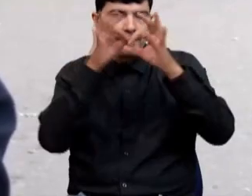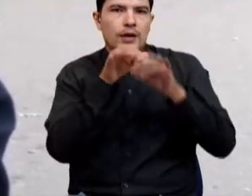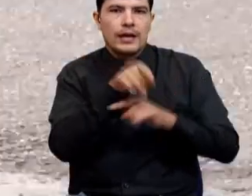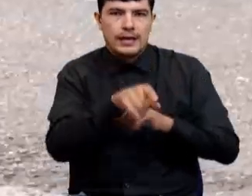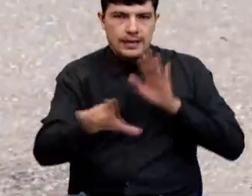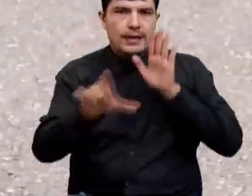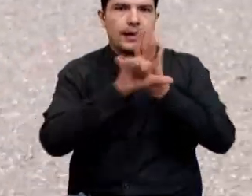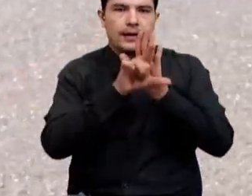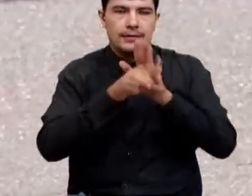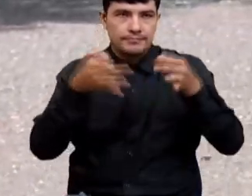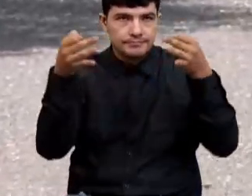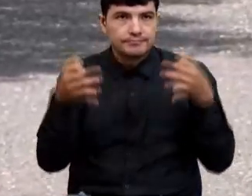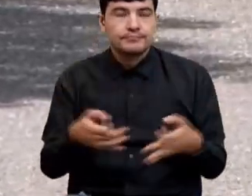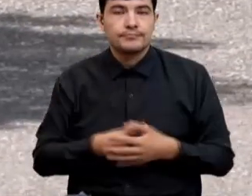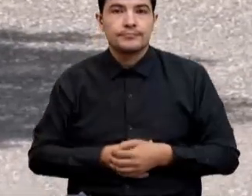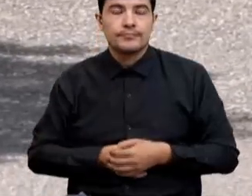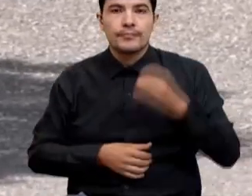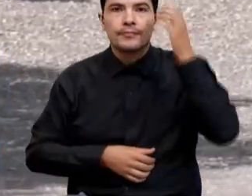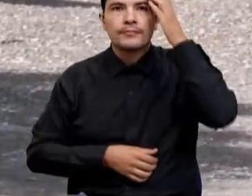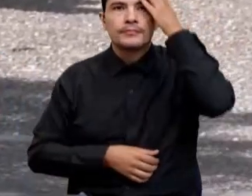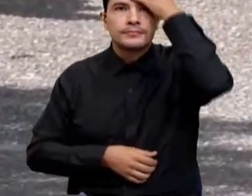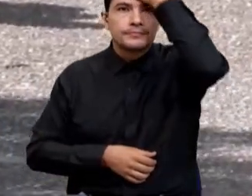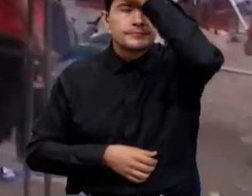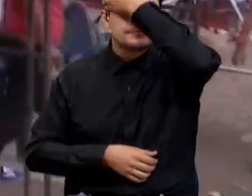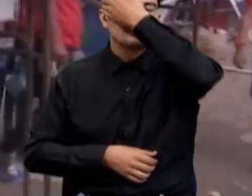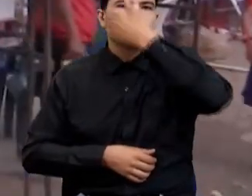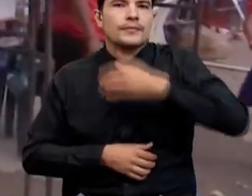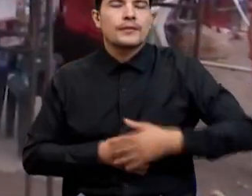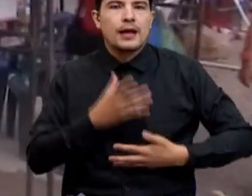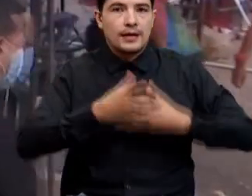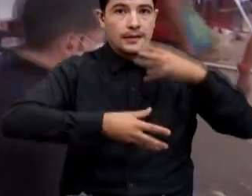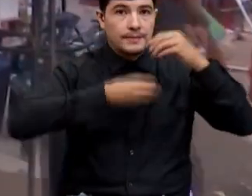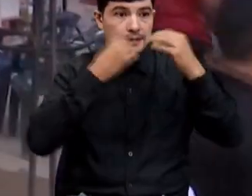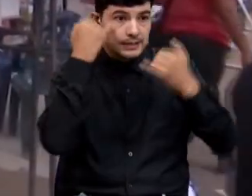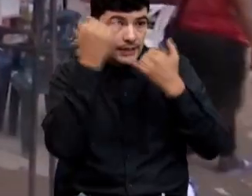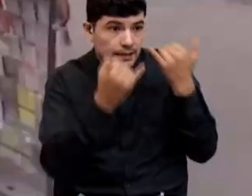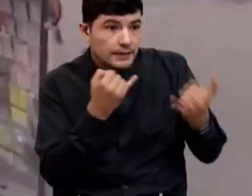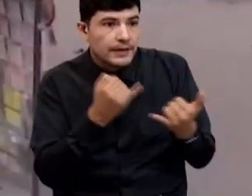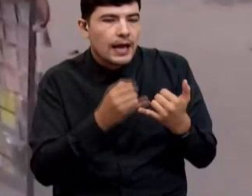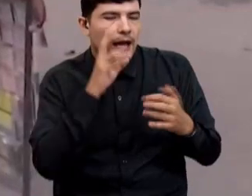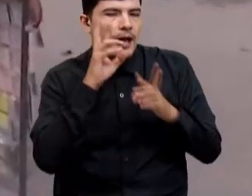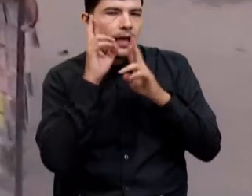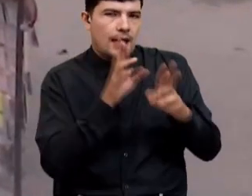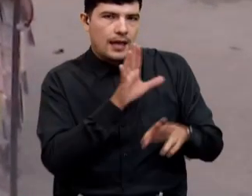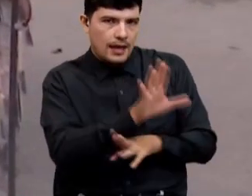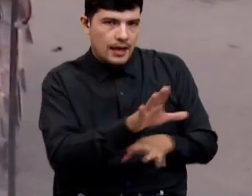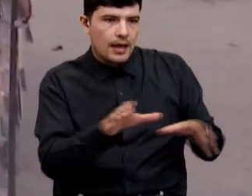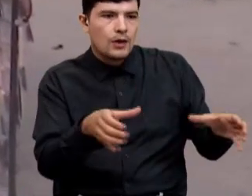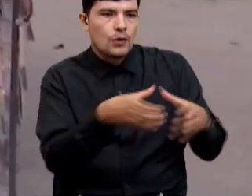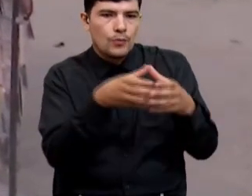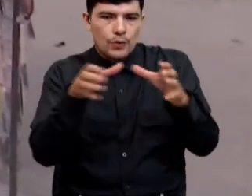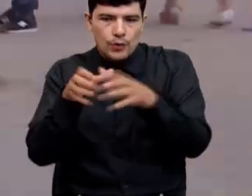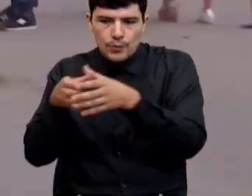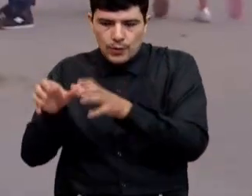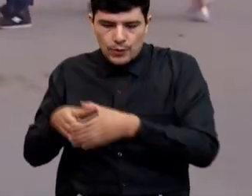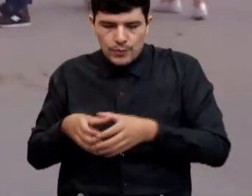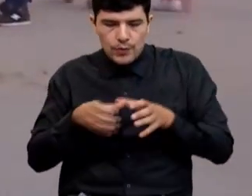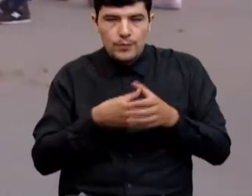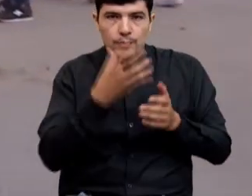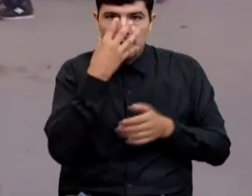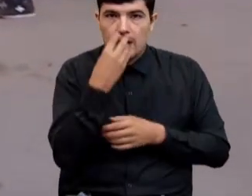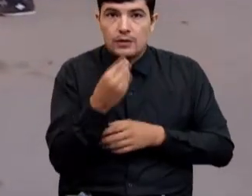obviamente porque tras de esta nos damos cuenta que hay grupos que